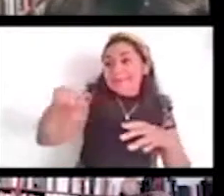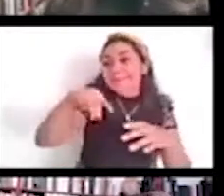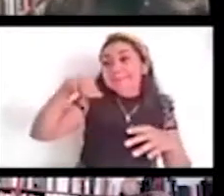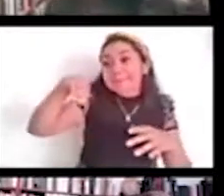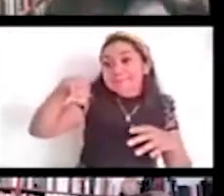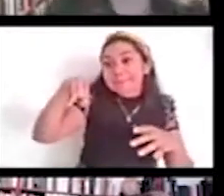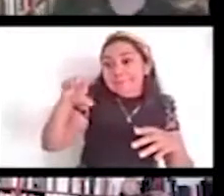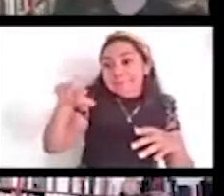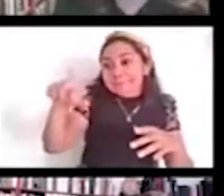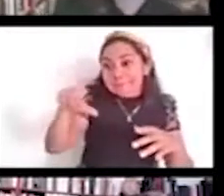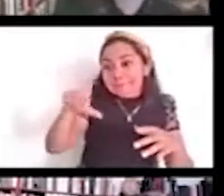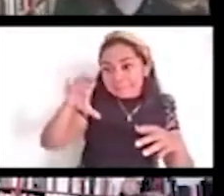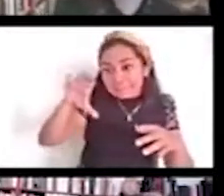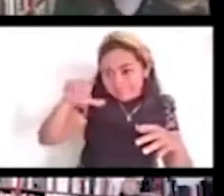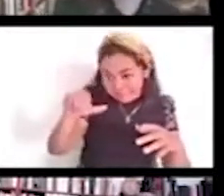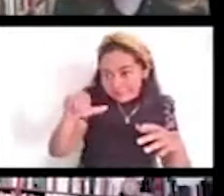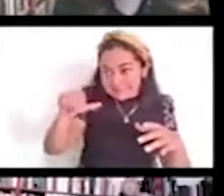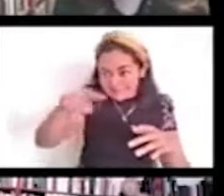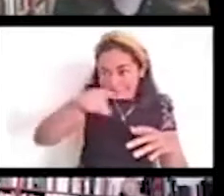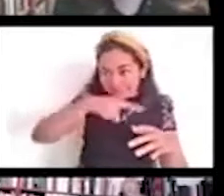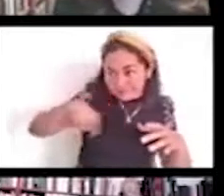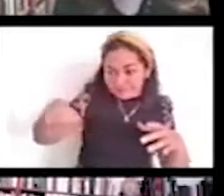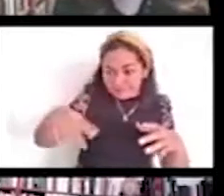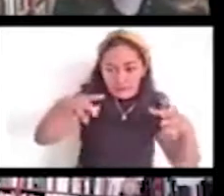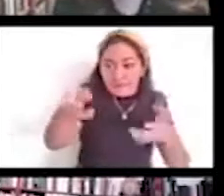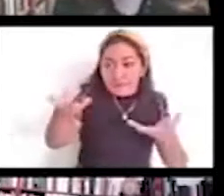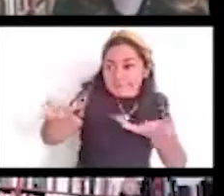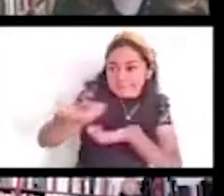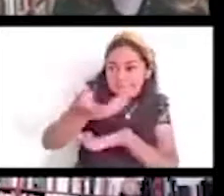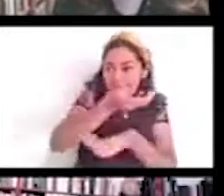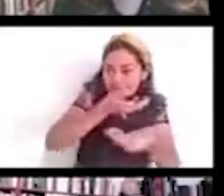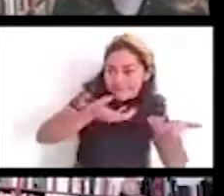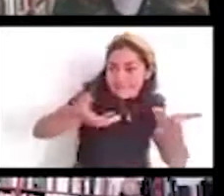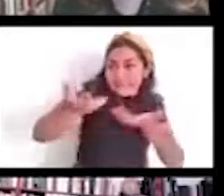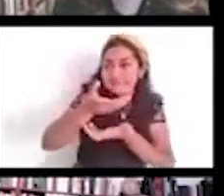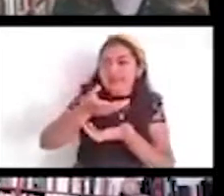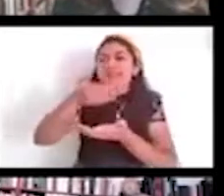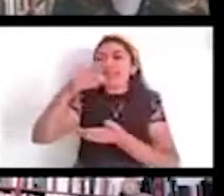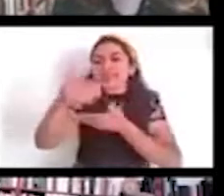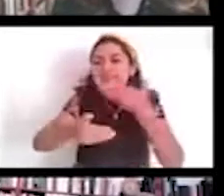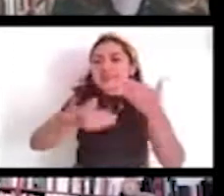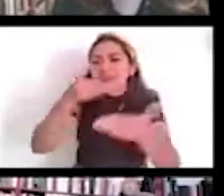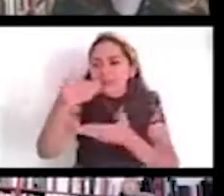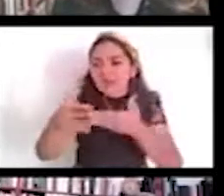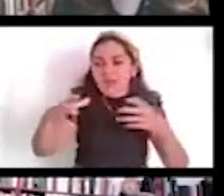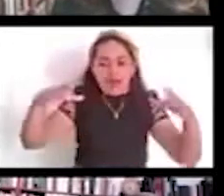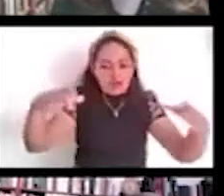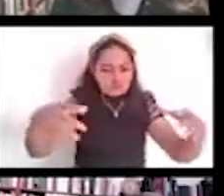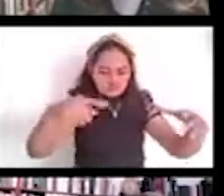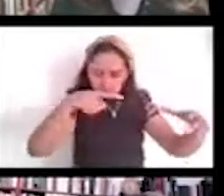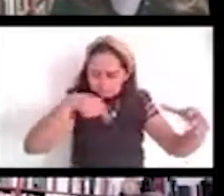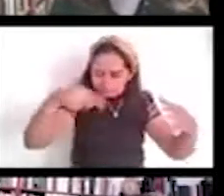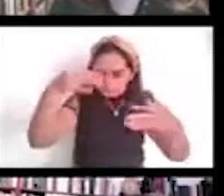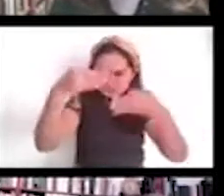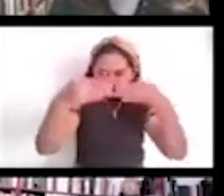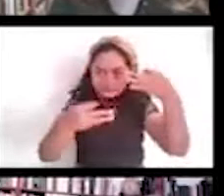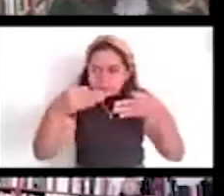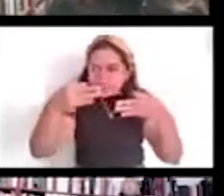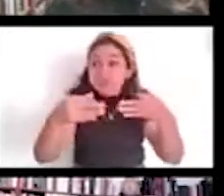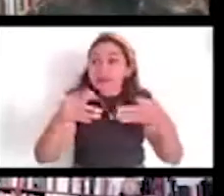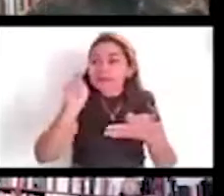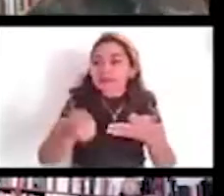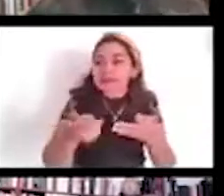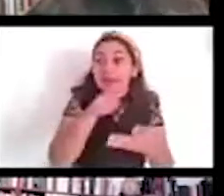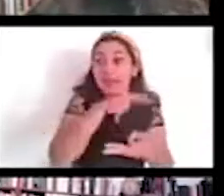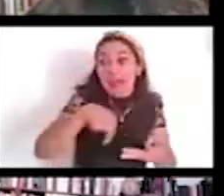este principio elemental de contribución y luego de sojuzgamiento. Es decir, el tributo tiene